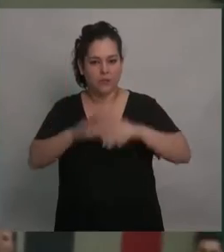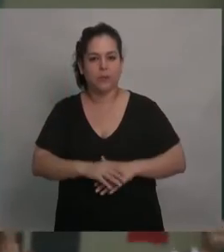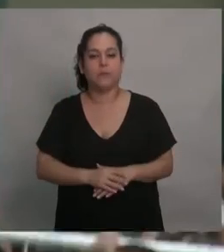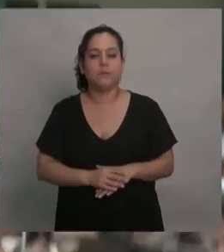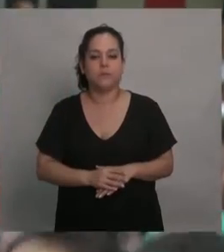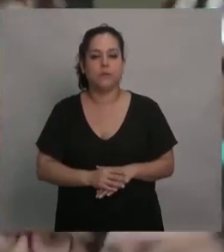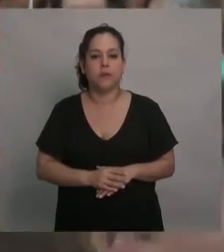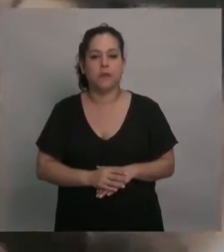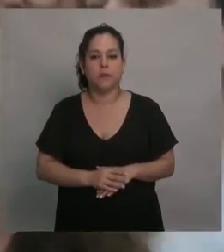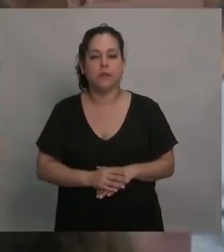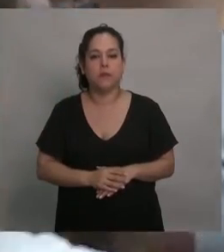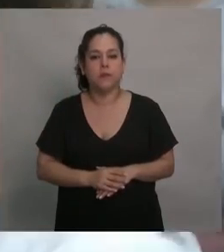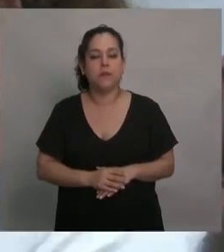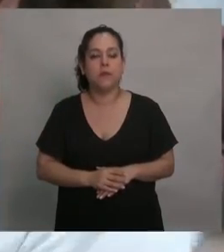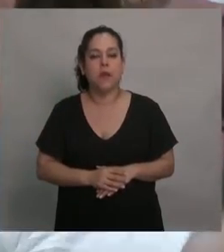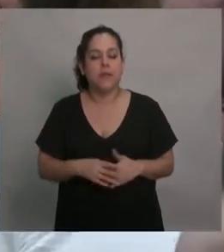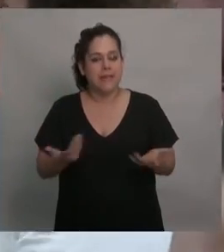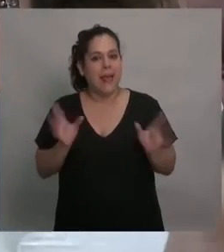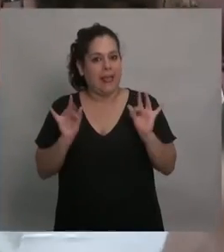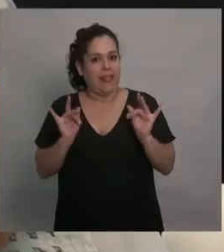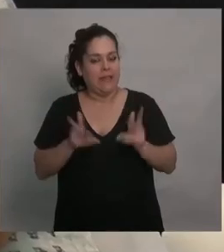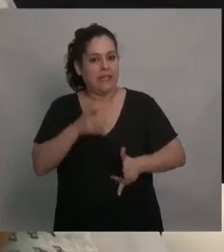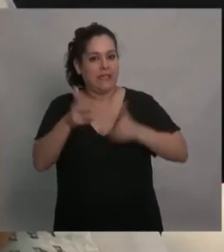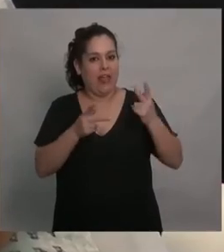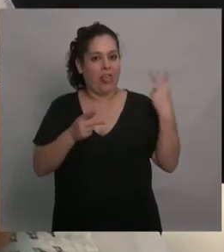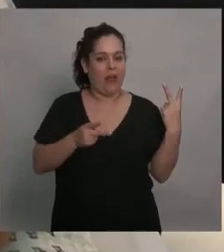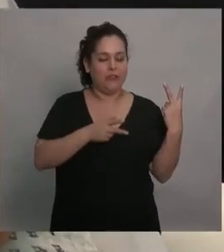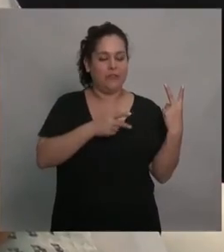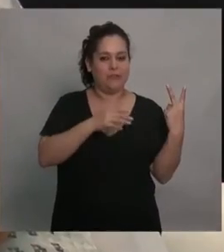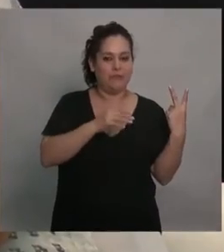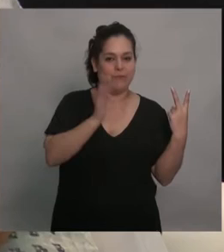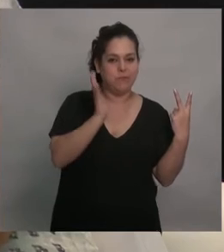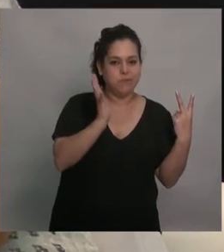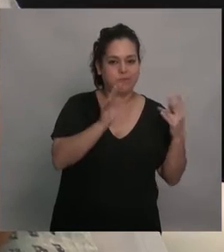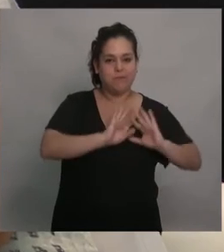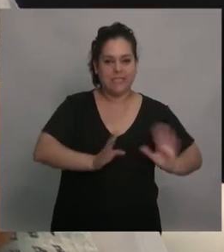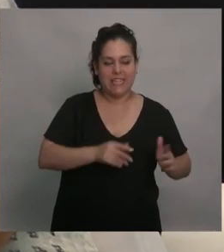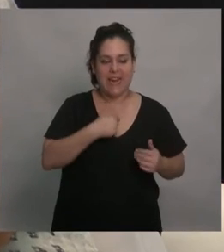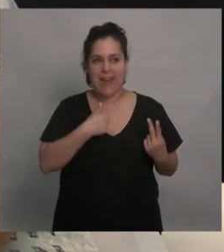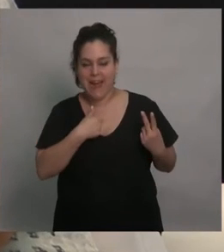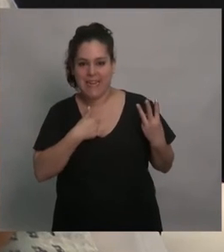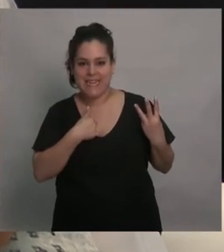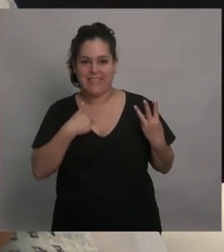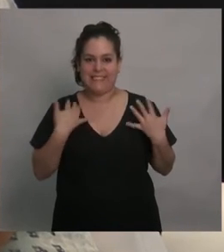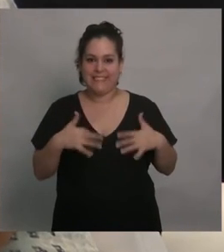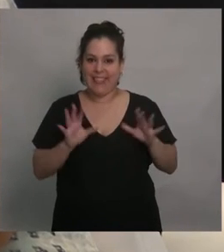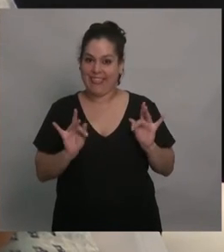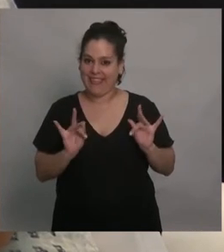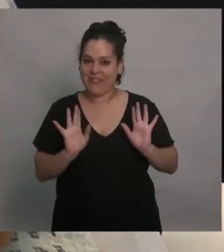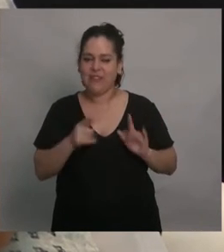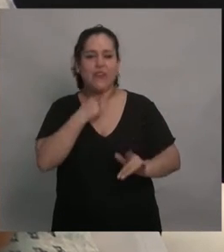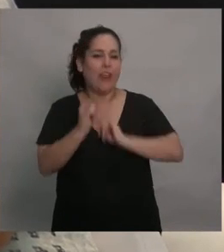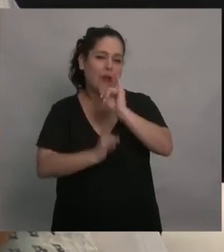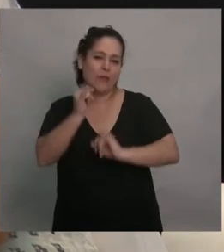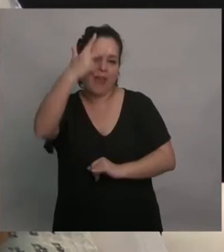Es muy difícil de hablar después de Ramón y de Gerardo, pero yo quiero solo relatar una experiencia